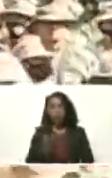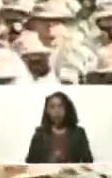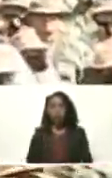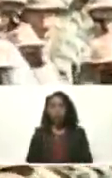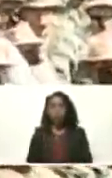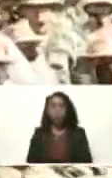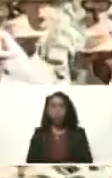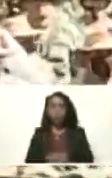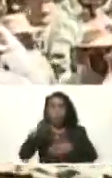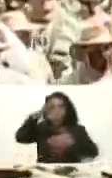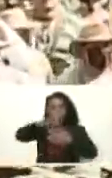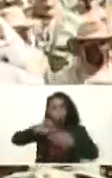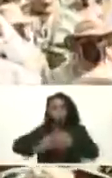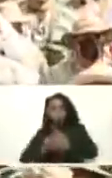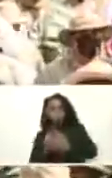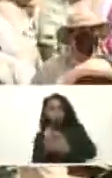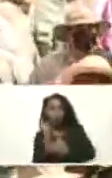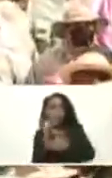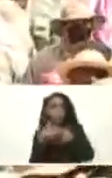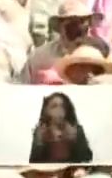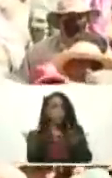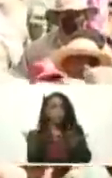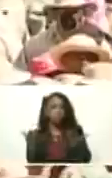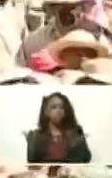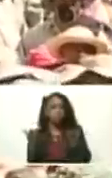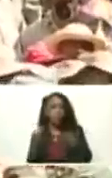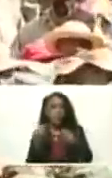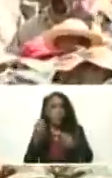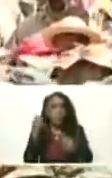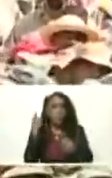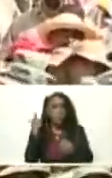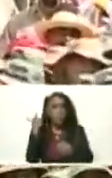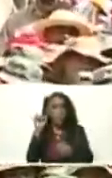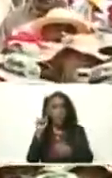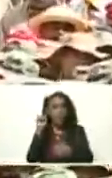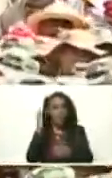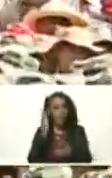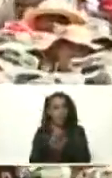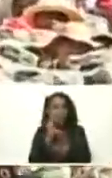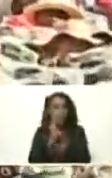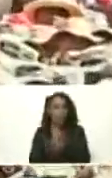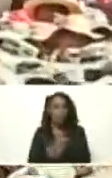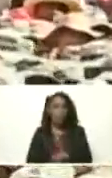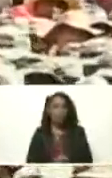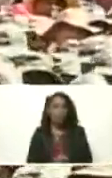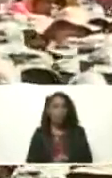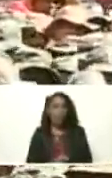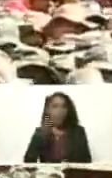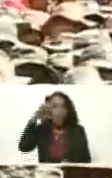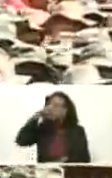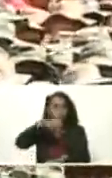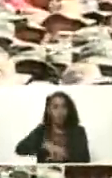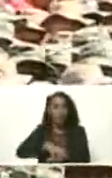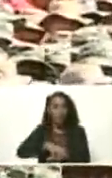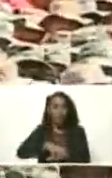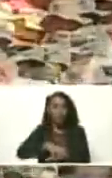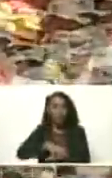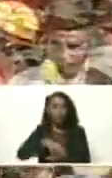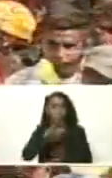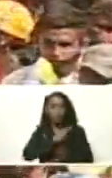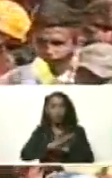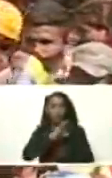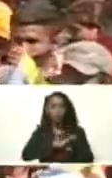que sembraron para siempre el Estado